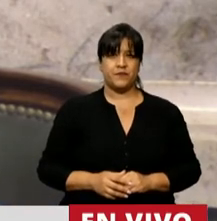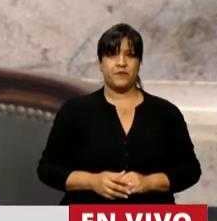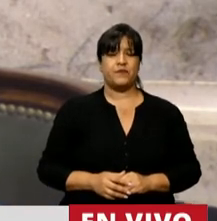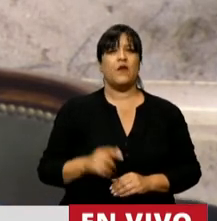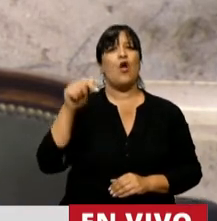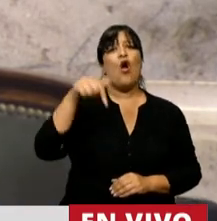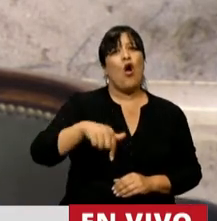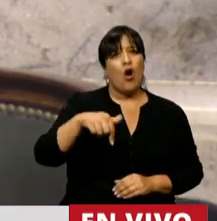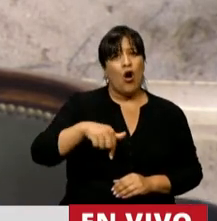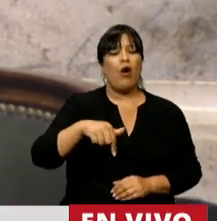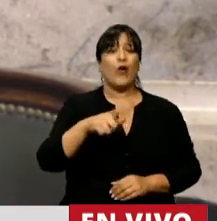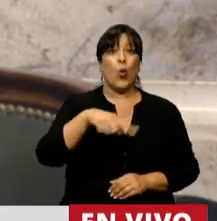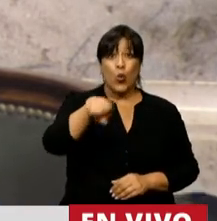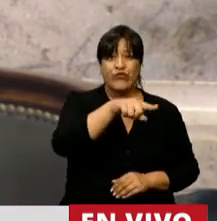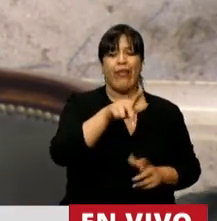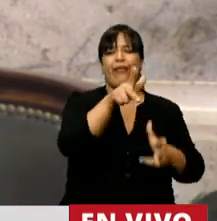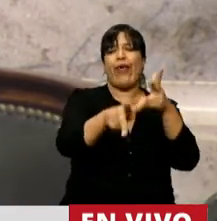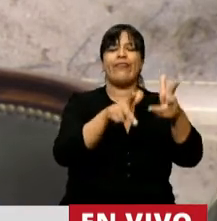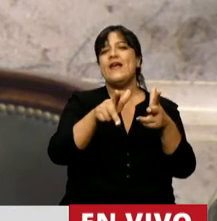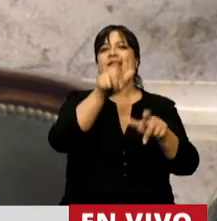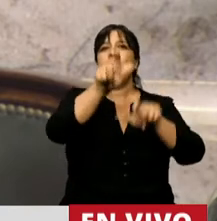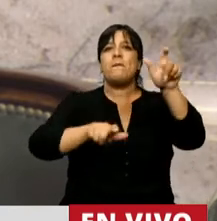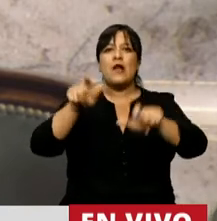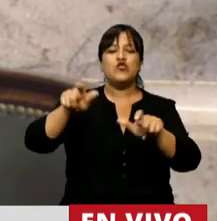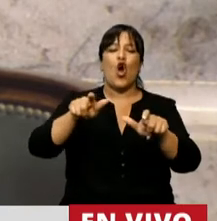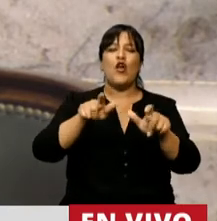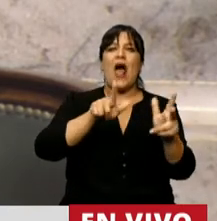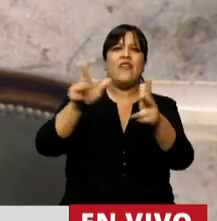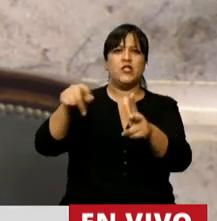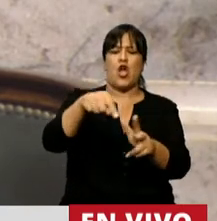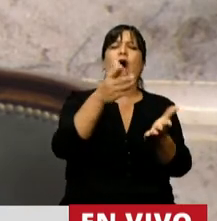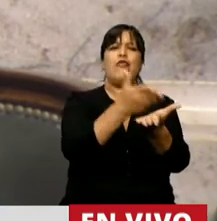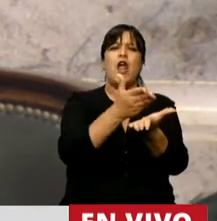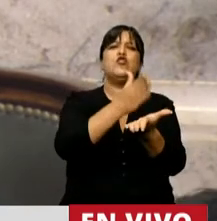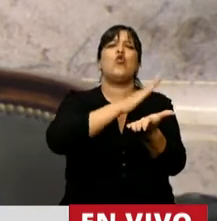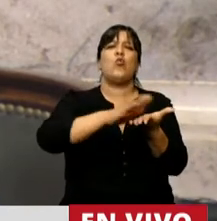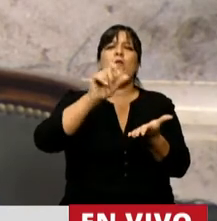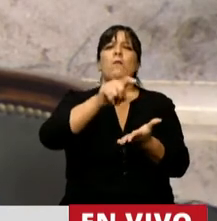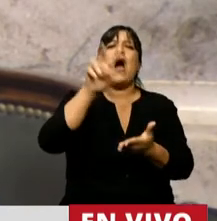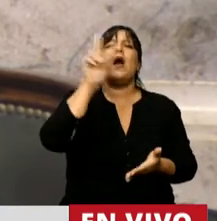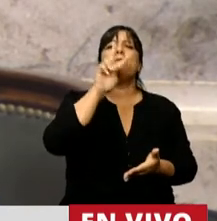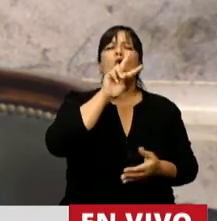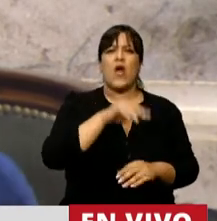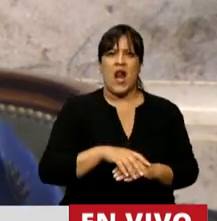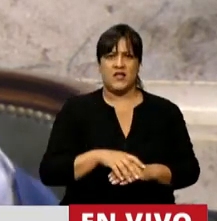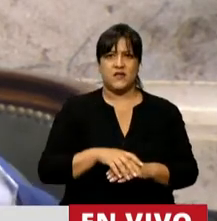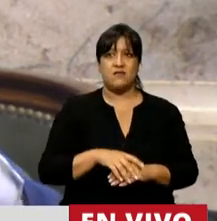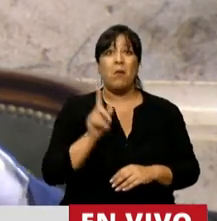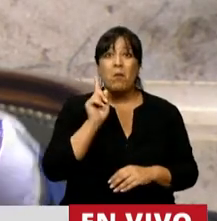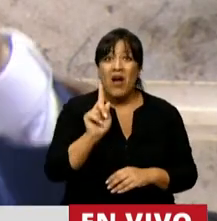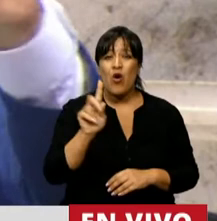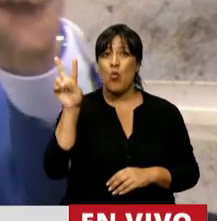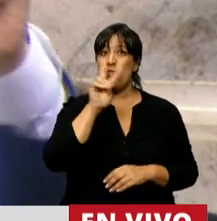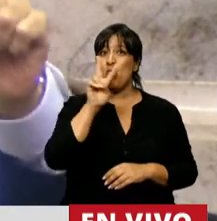Hoy le hacen creer a la gente que lo que están votando son derechos nuevos para las mujeres. Y las